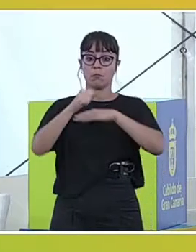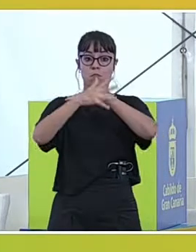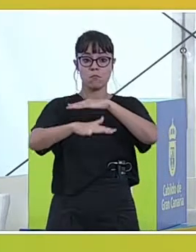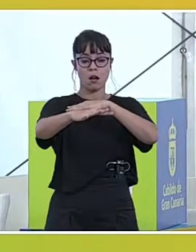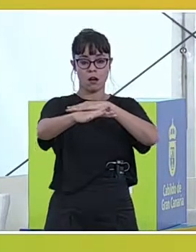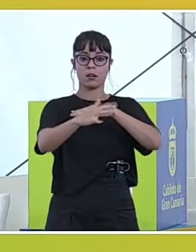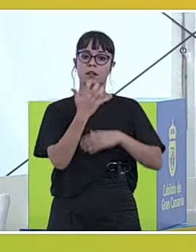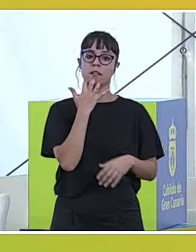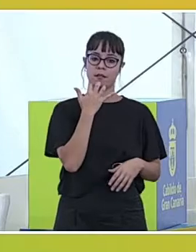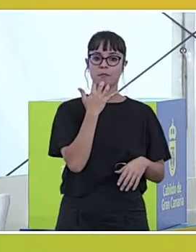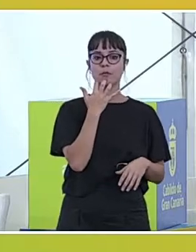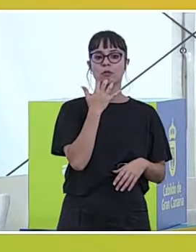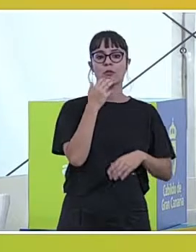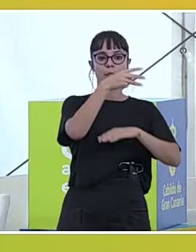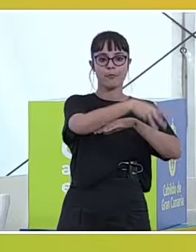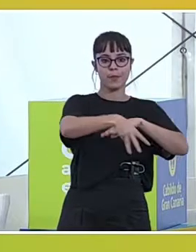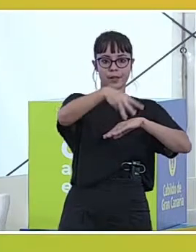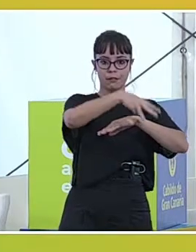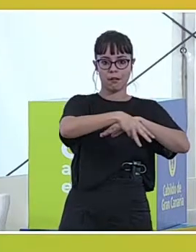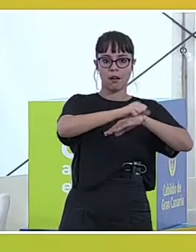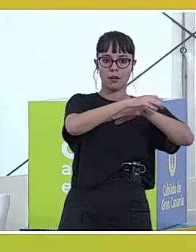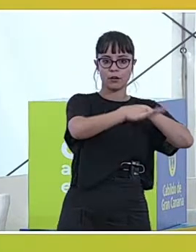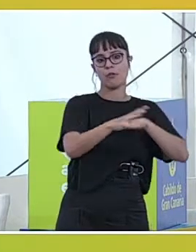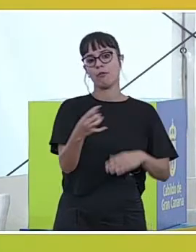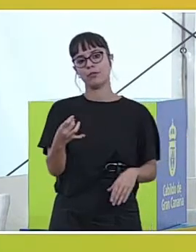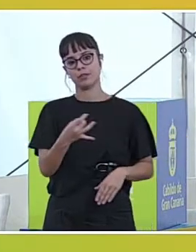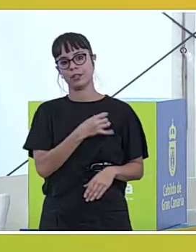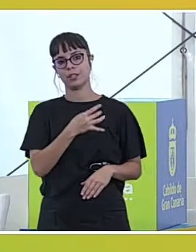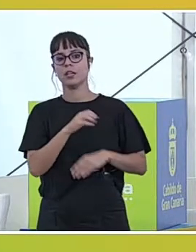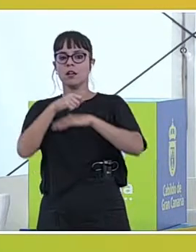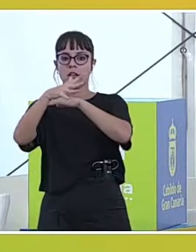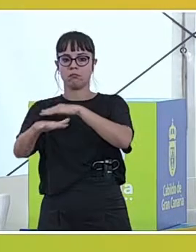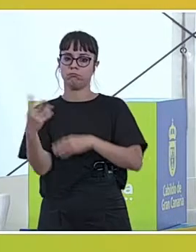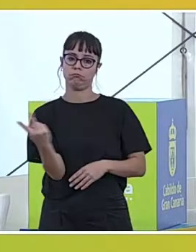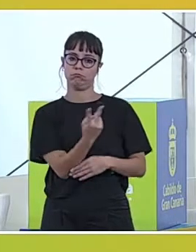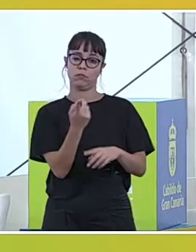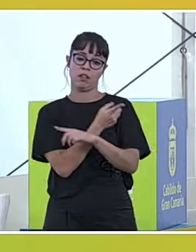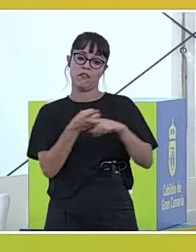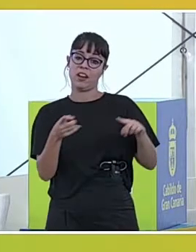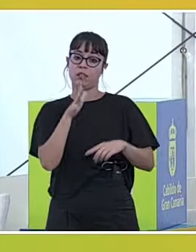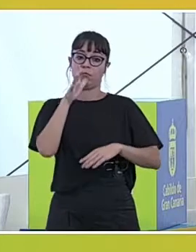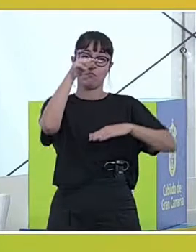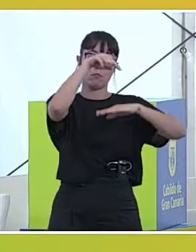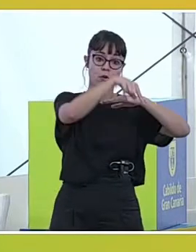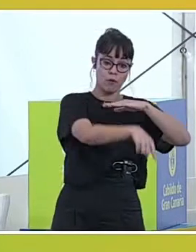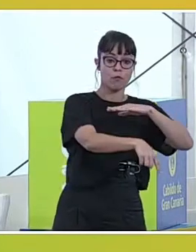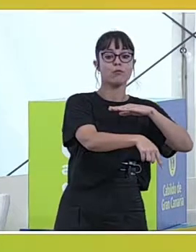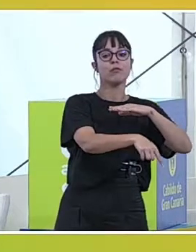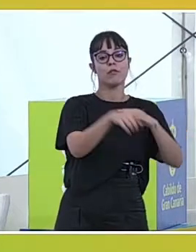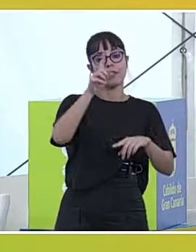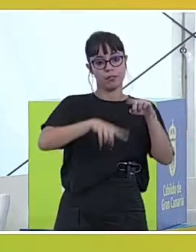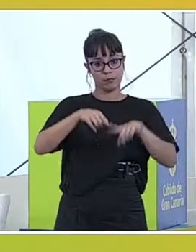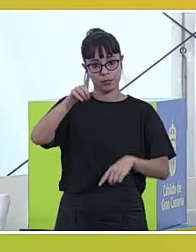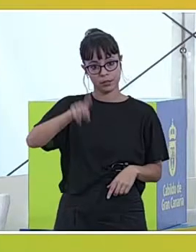el agua de mar del Mediterráneo que en Chile, por ejemplo, de la profundidad de donde se encuentre ese agua de